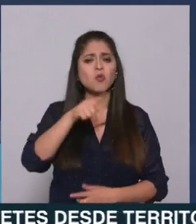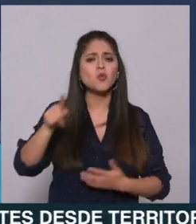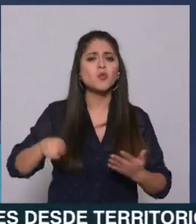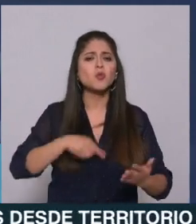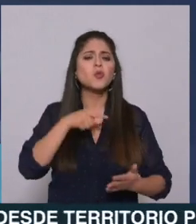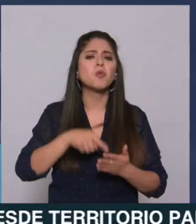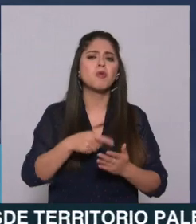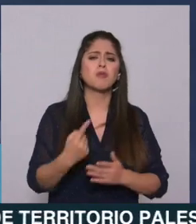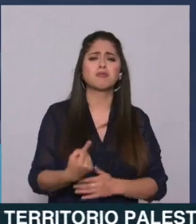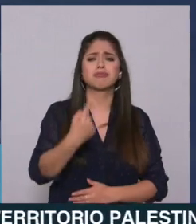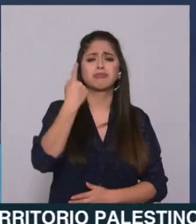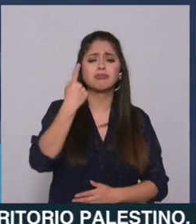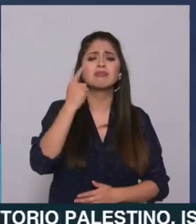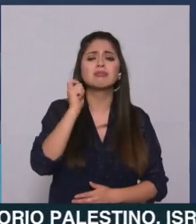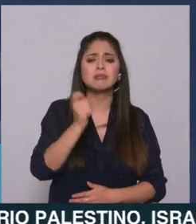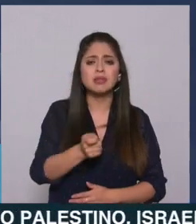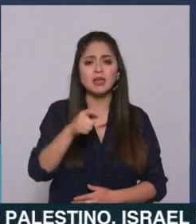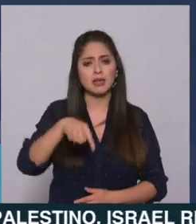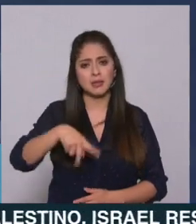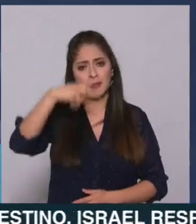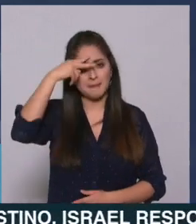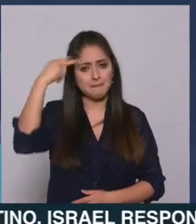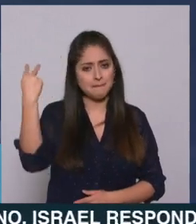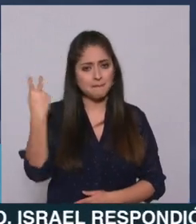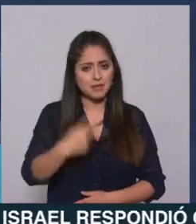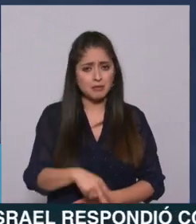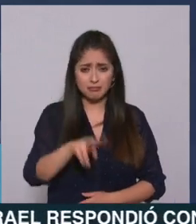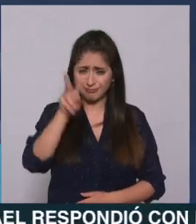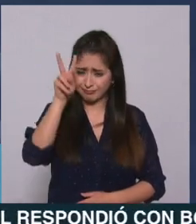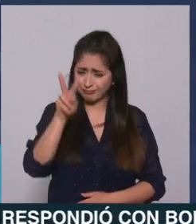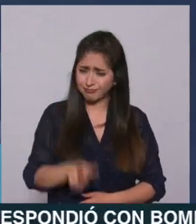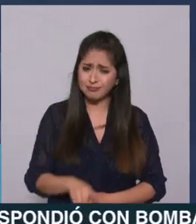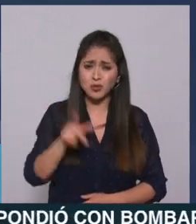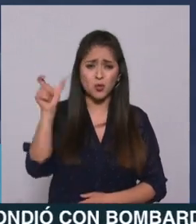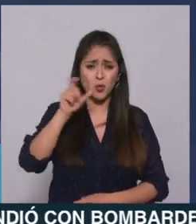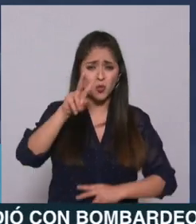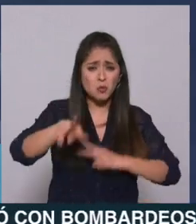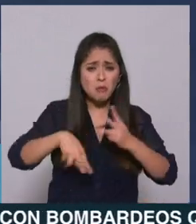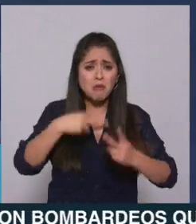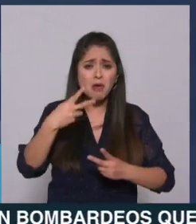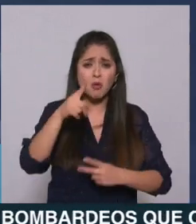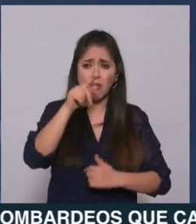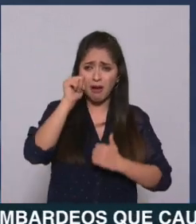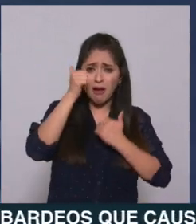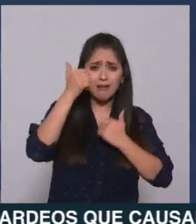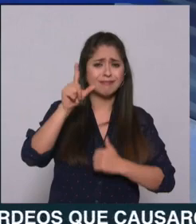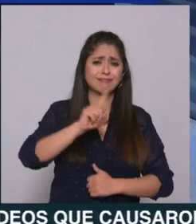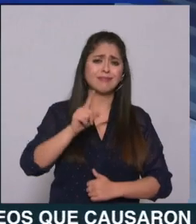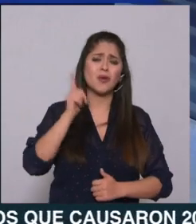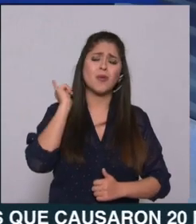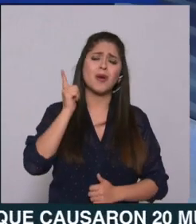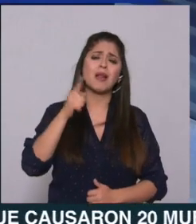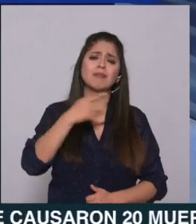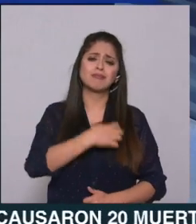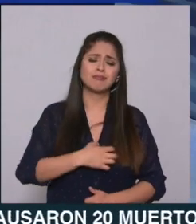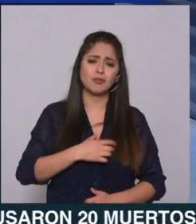lugar único, un rincón de nuestro México, que en serio no se arrepentirán de poder disfrutarlo. No, pues vamos,